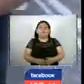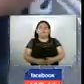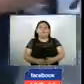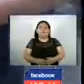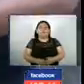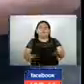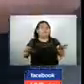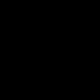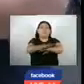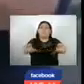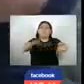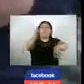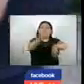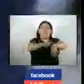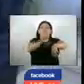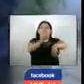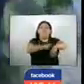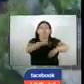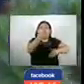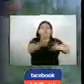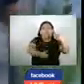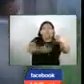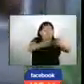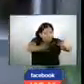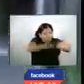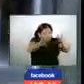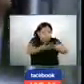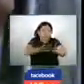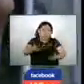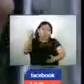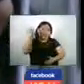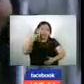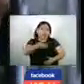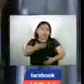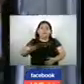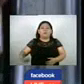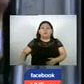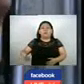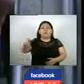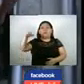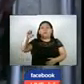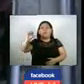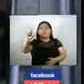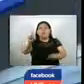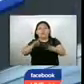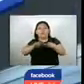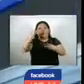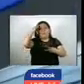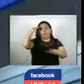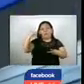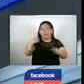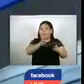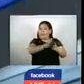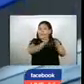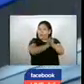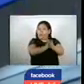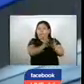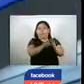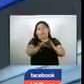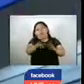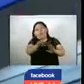Terminó la etapa de instrucción del proceso contra el expresidente de CEL, Irving Toches, Yvette Salina de Toches, y seis